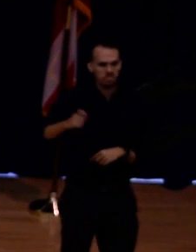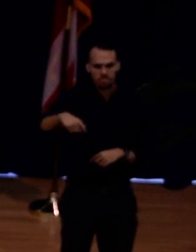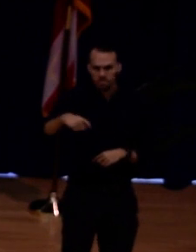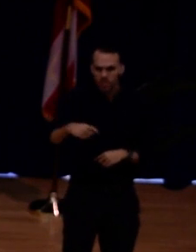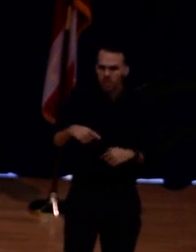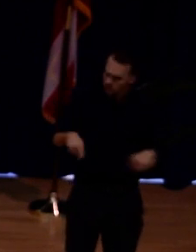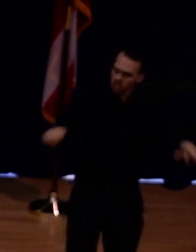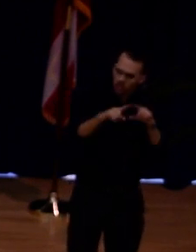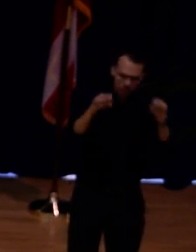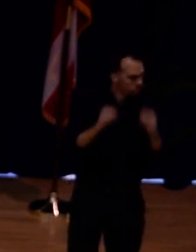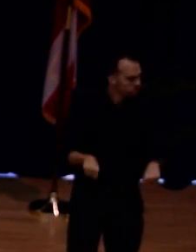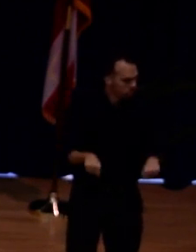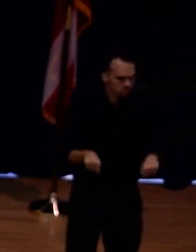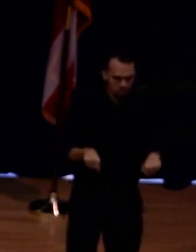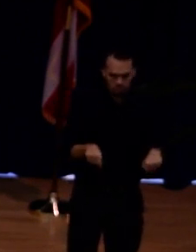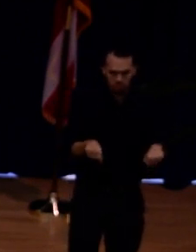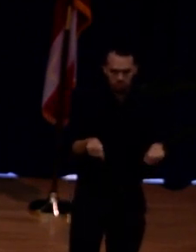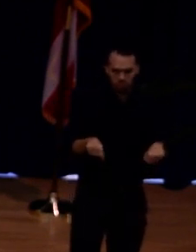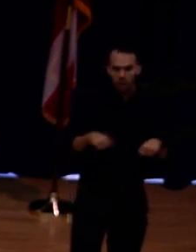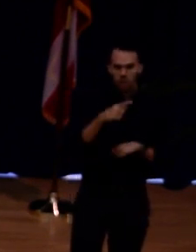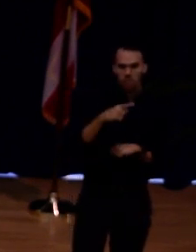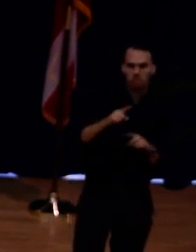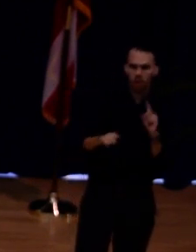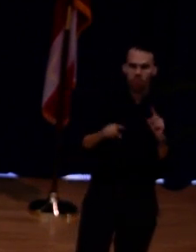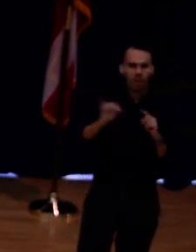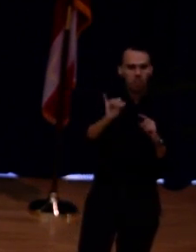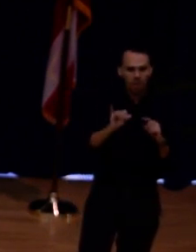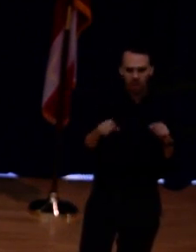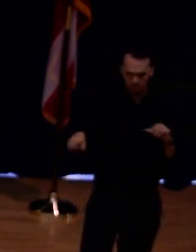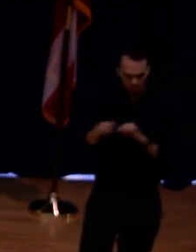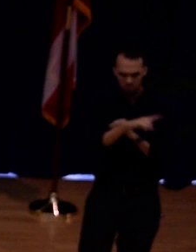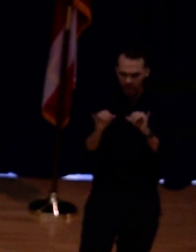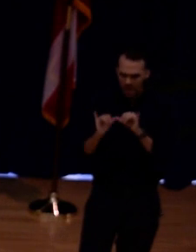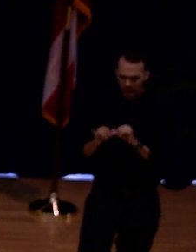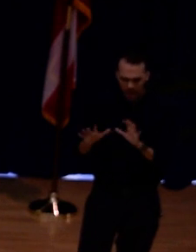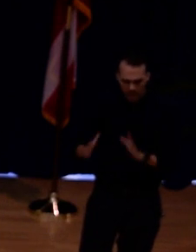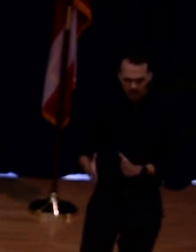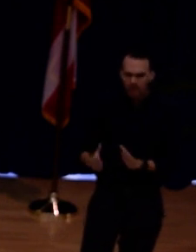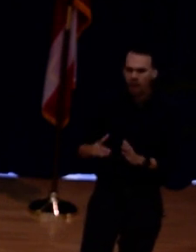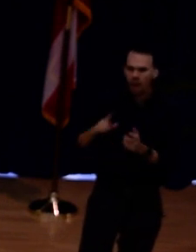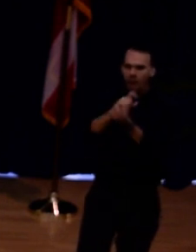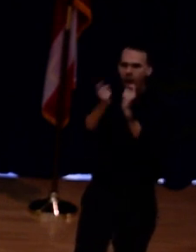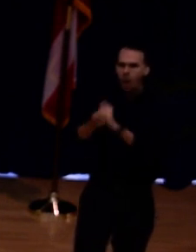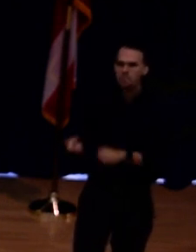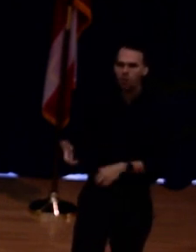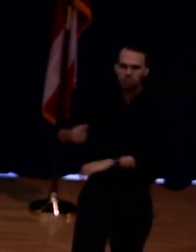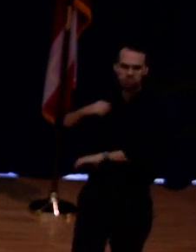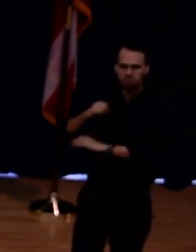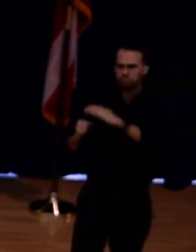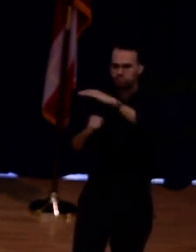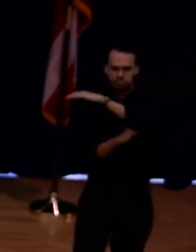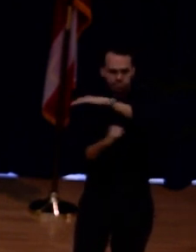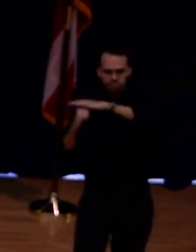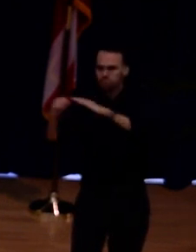sean capaces de, ¿verdad?, de hacer ingeniería, de cambiar los postes, sino que